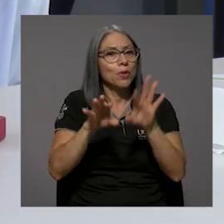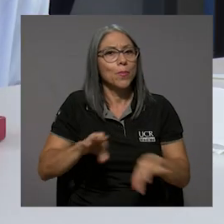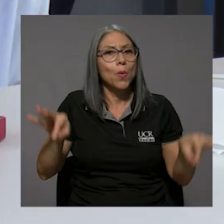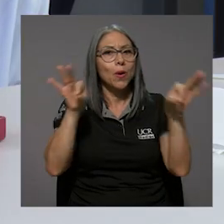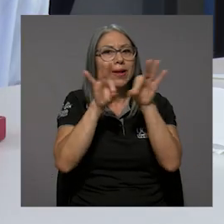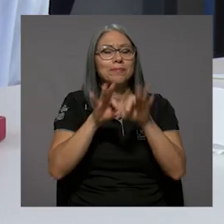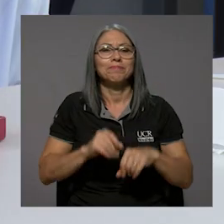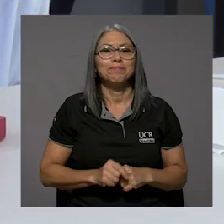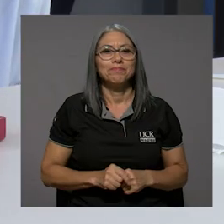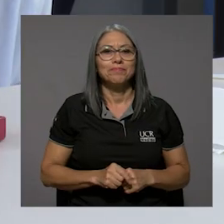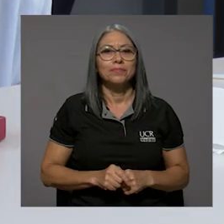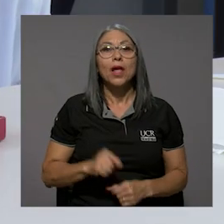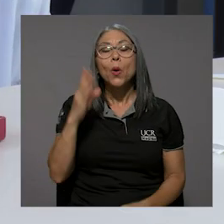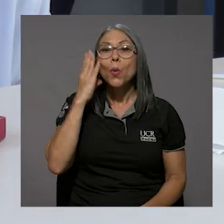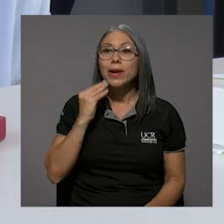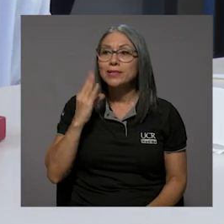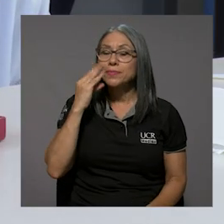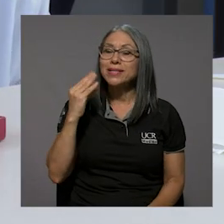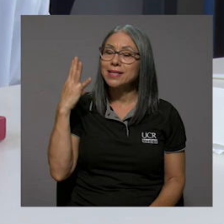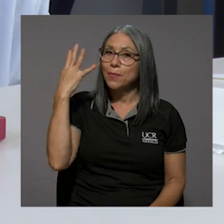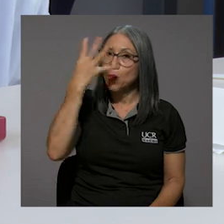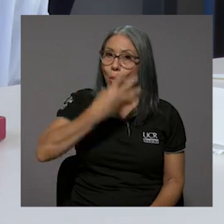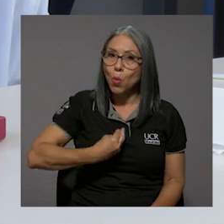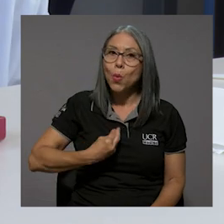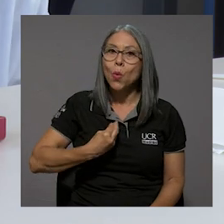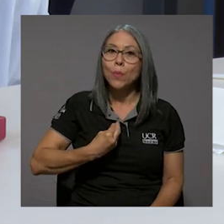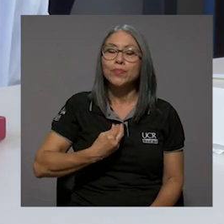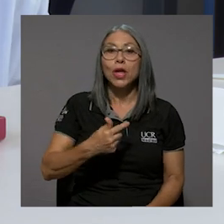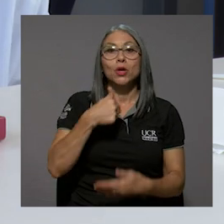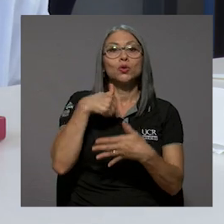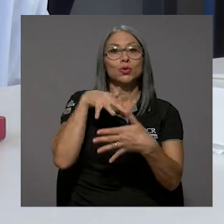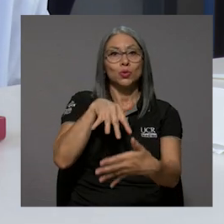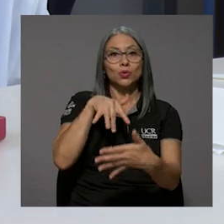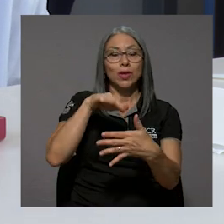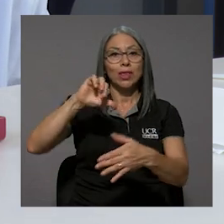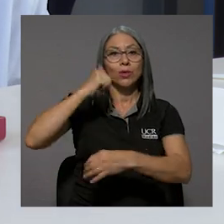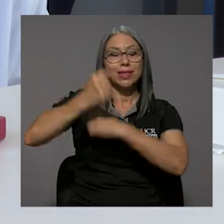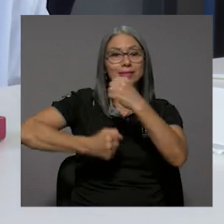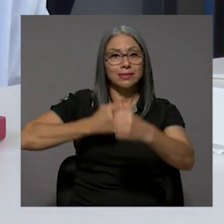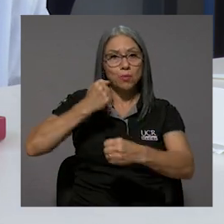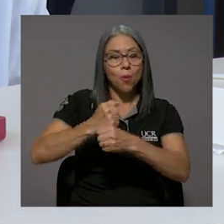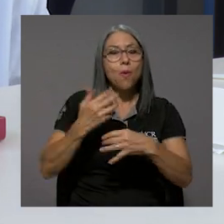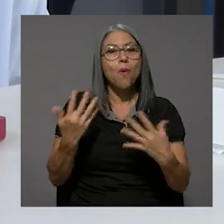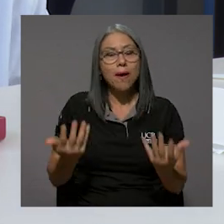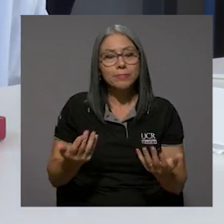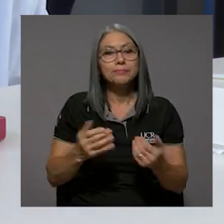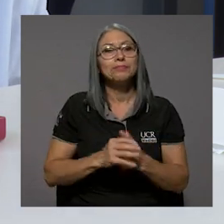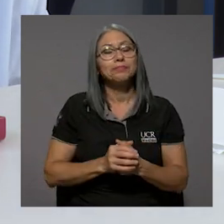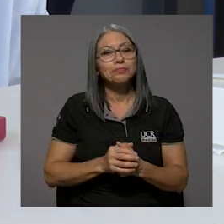una experiencia muy bonita, estoy estudiando, estoy en décimo y